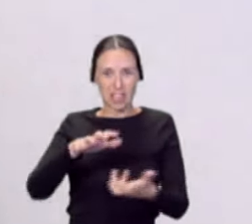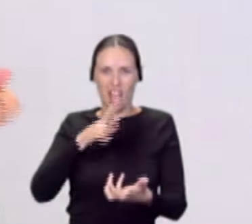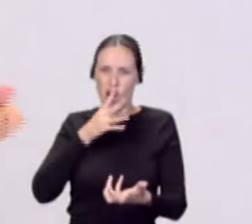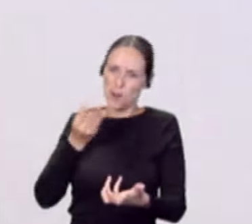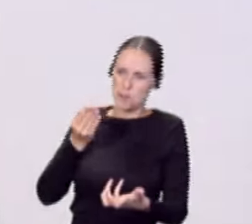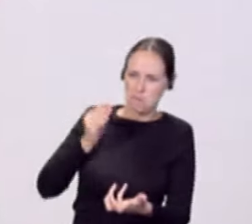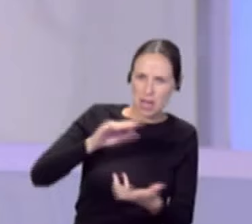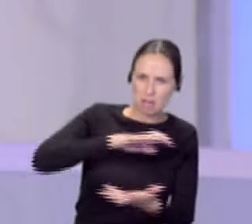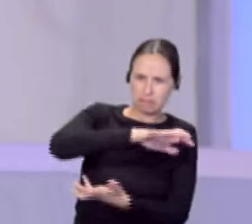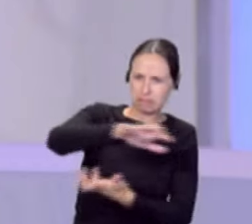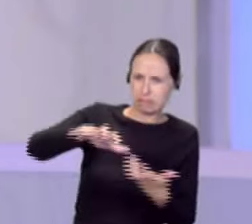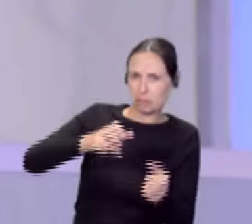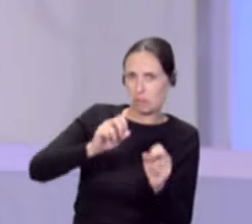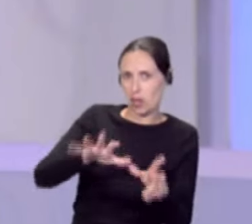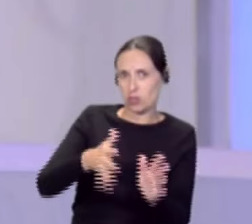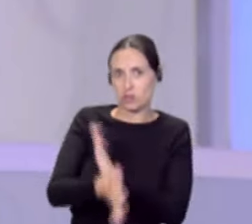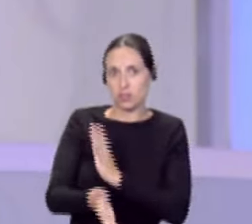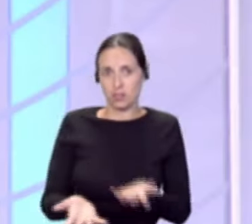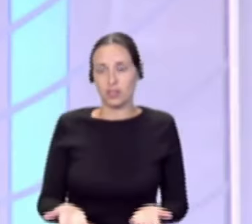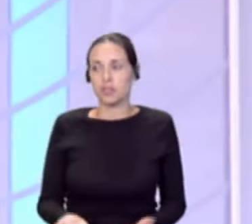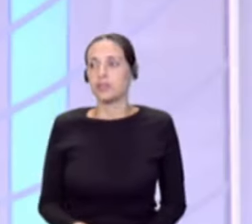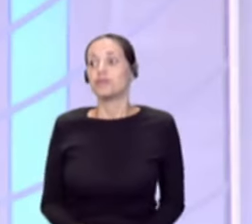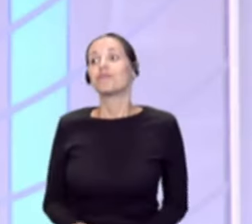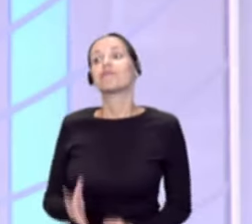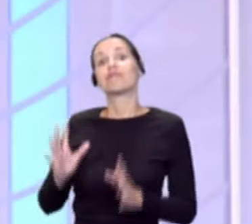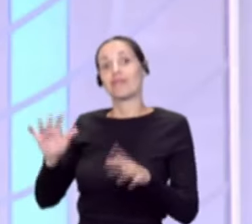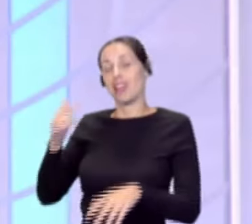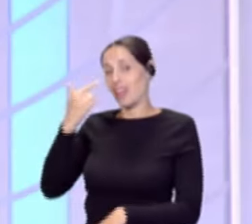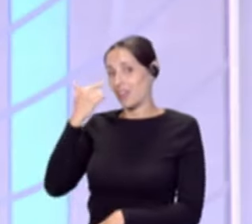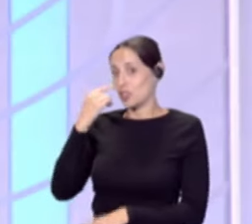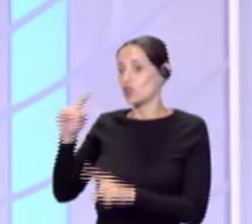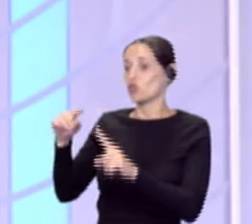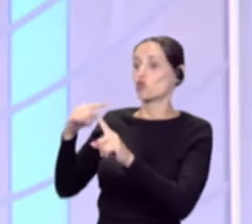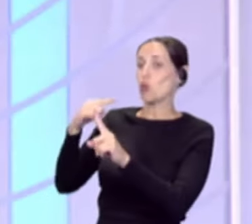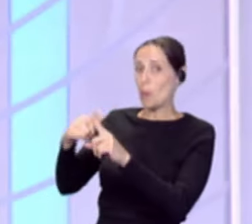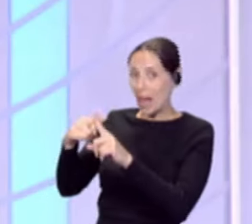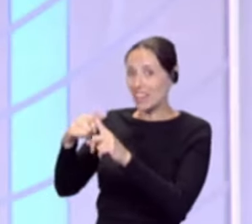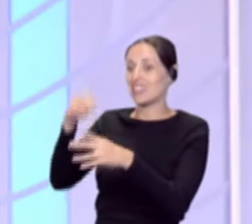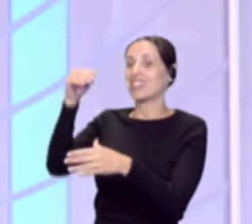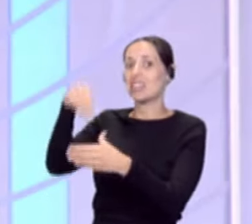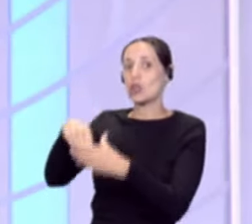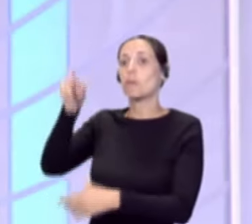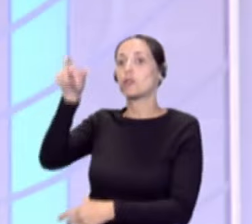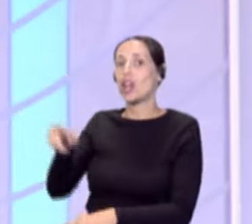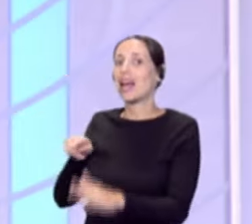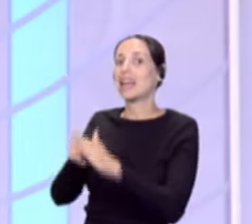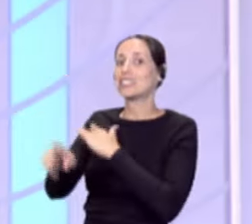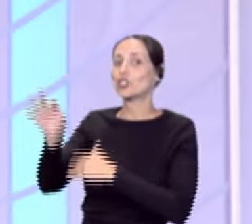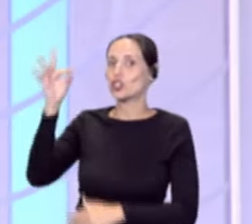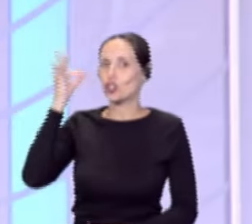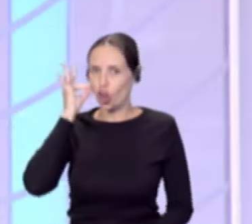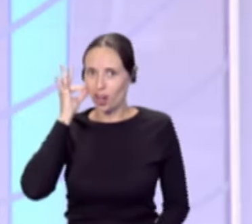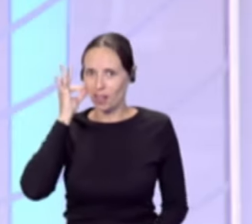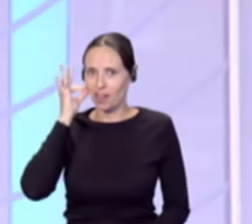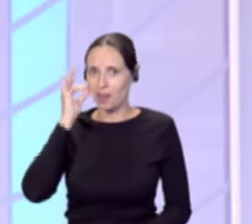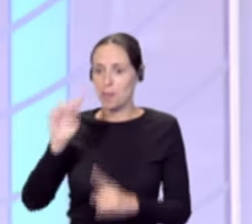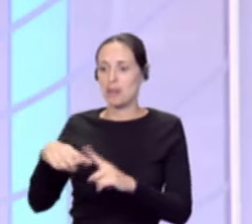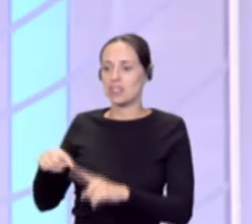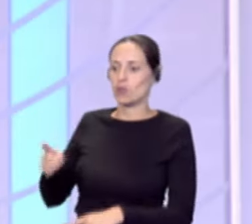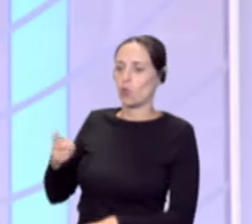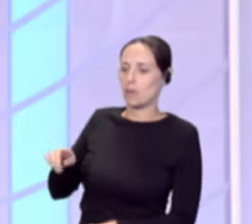para atacarse entre los dos. Es que Sumar, no nos olvidemos que está en manos de una gestora y que dentro de un mes o así tienen